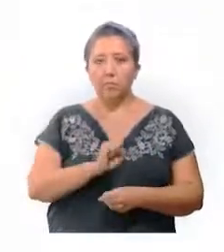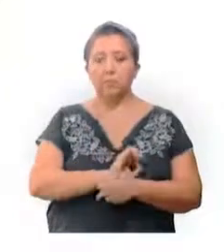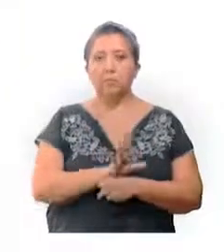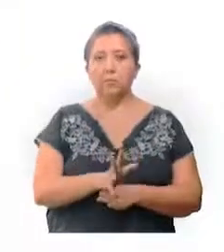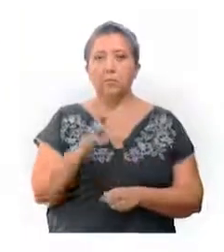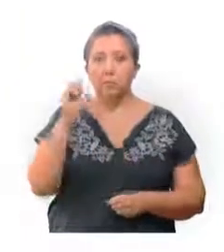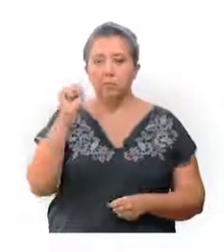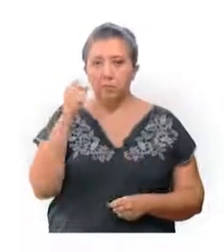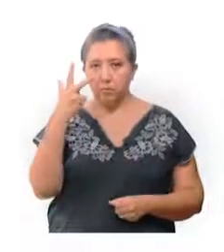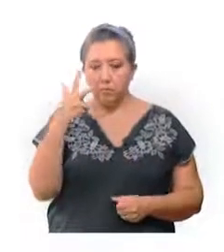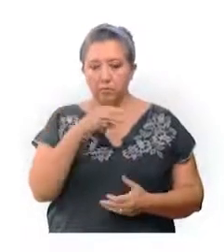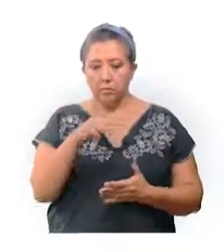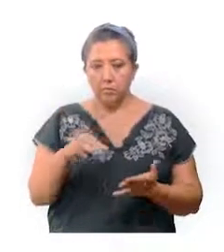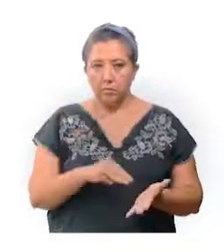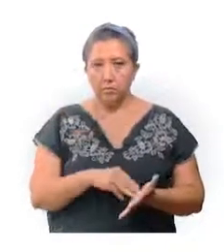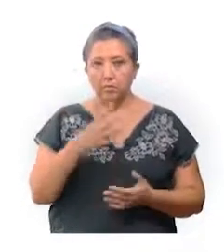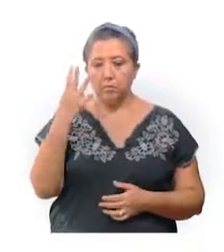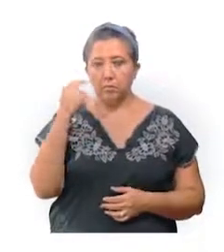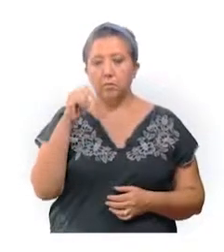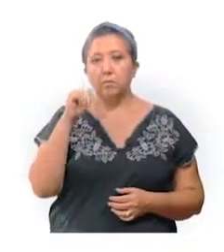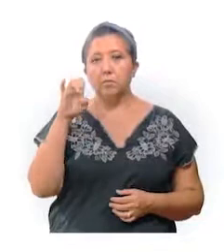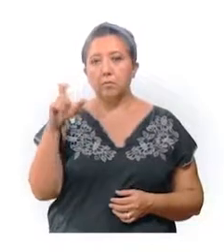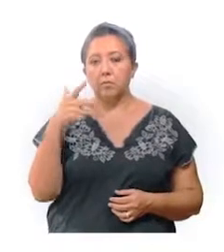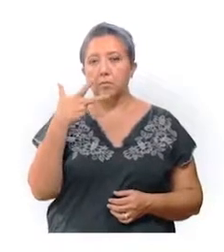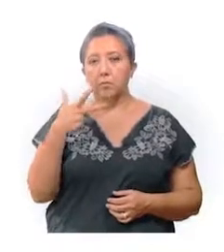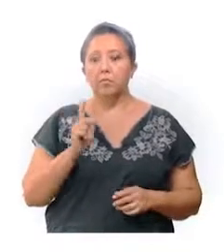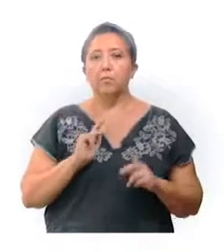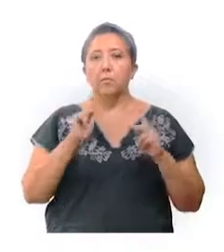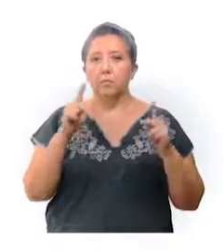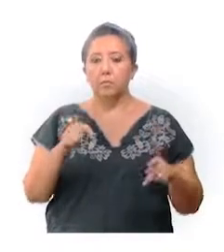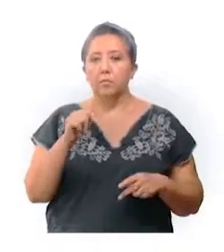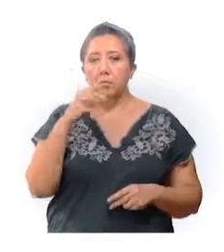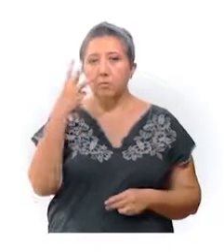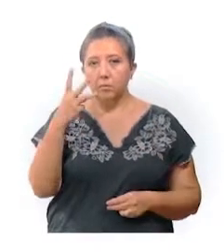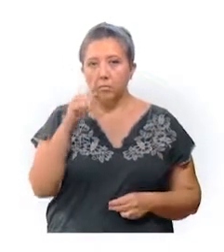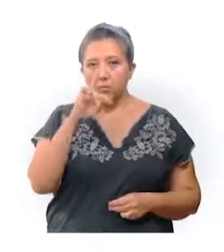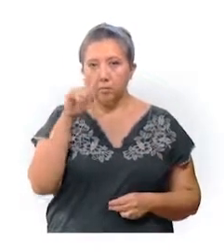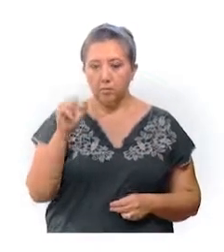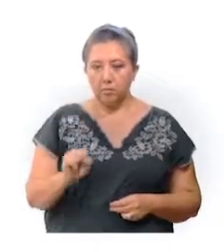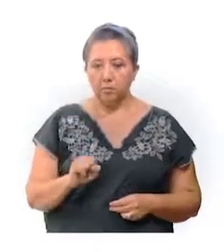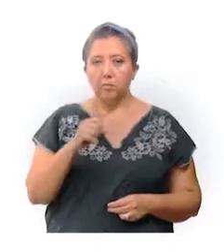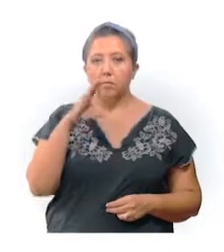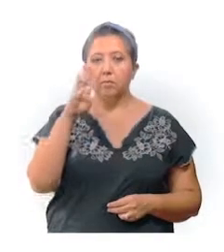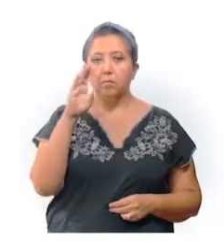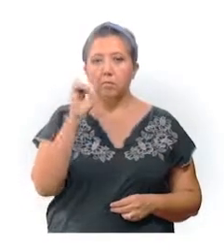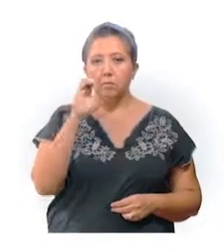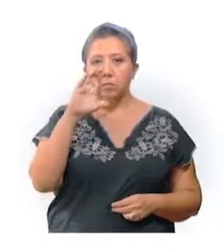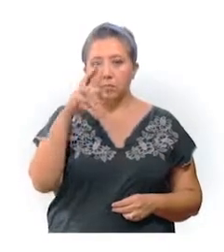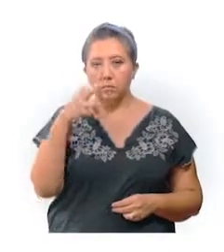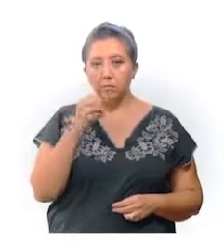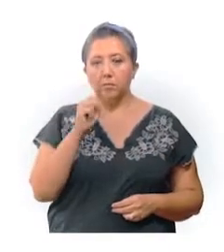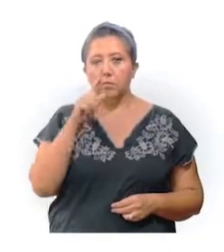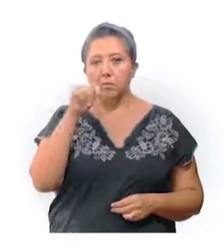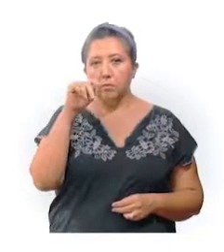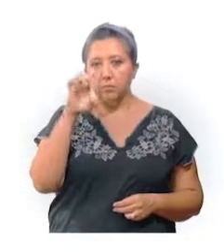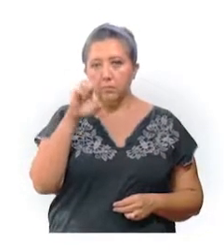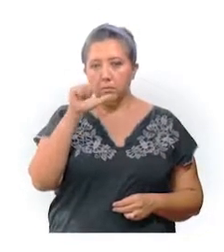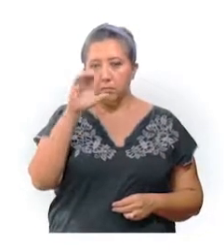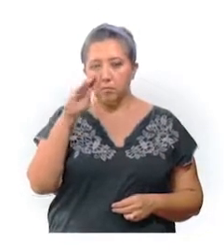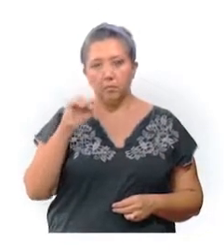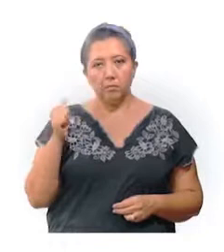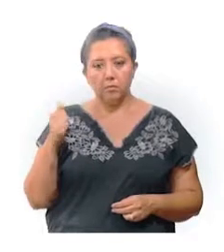coronavirus. 68 en Mérida, 9 en Ticul, 8 en Progreso, 3 en Tizimín, 2 en Bocobá, Oxuscap y Teabo, y